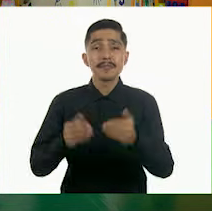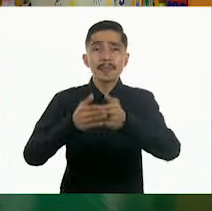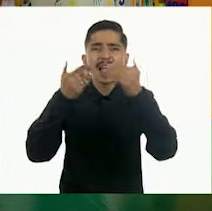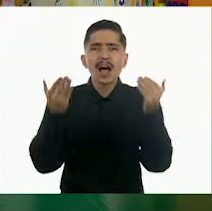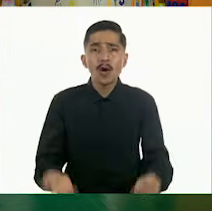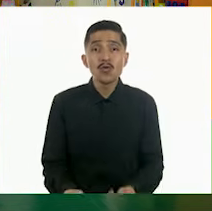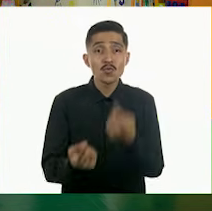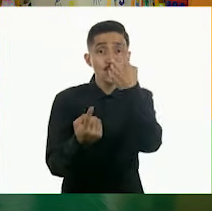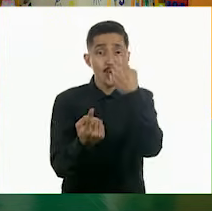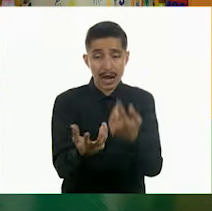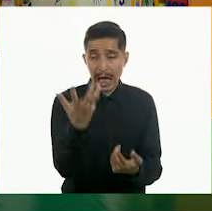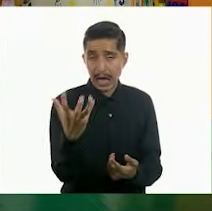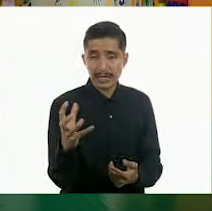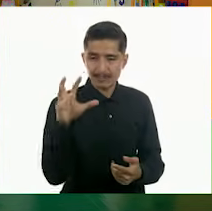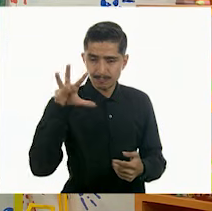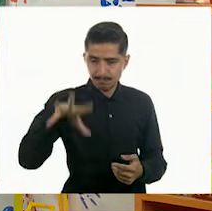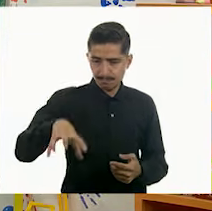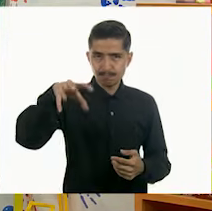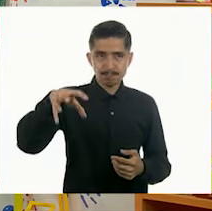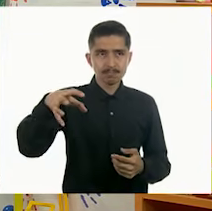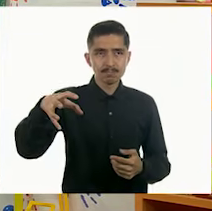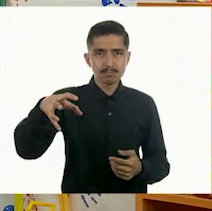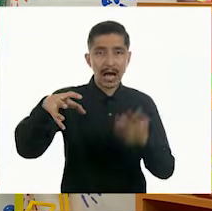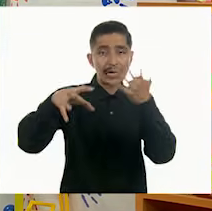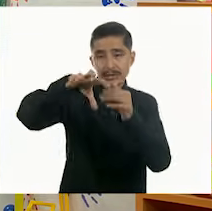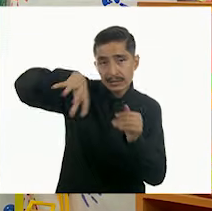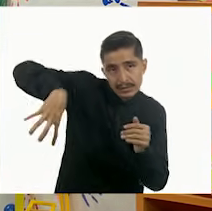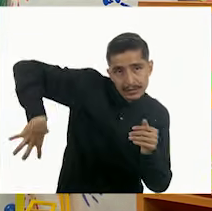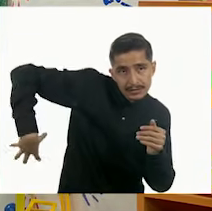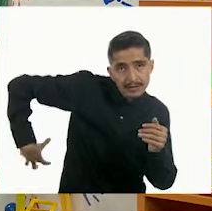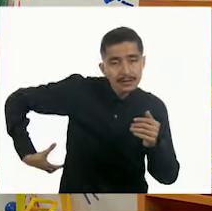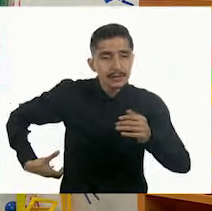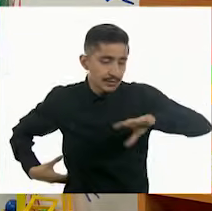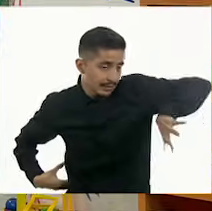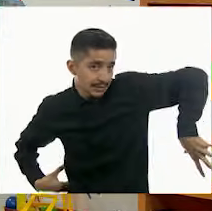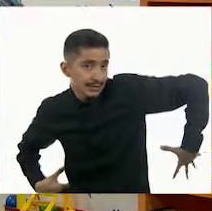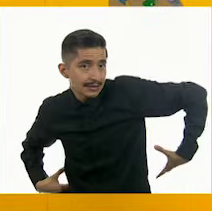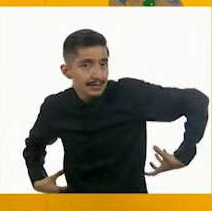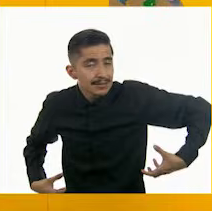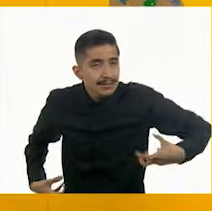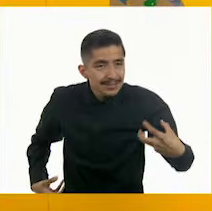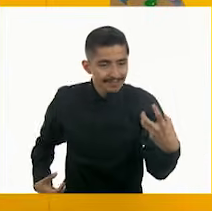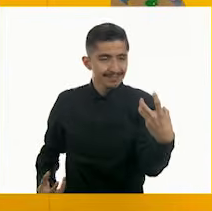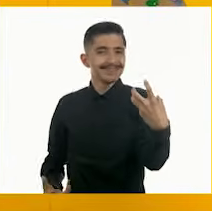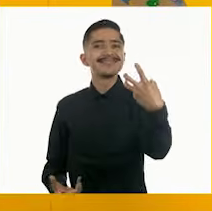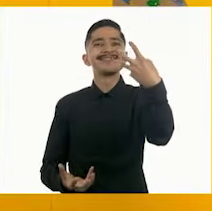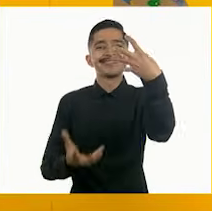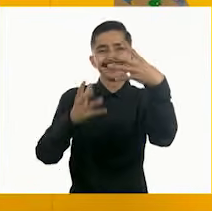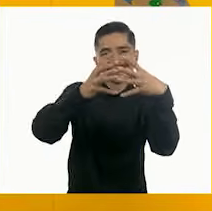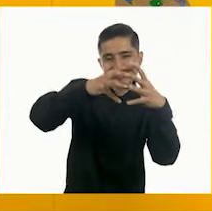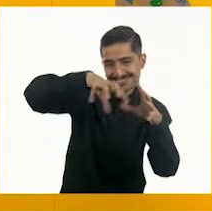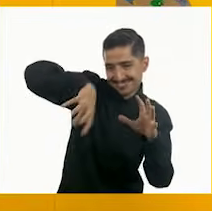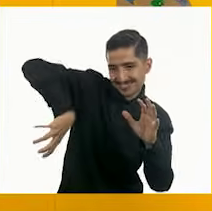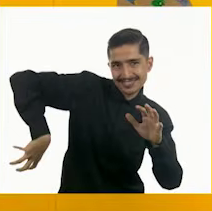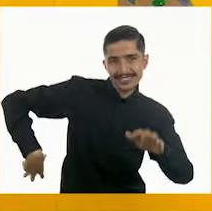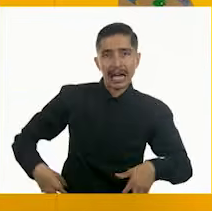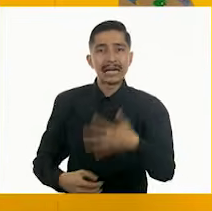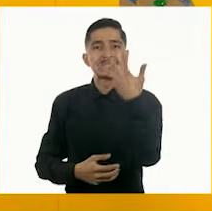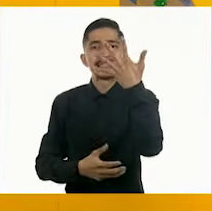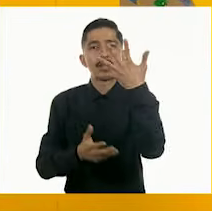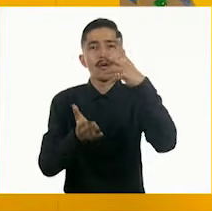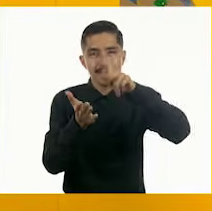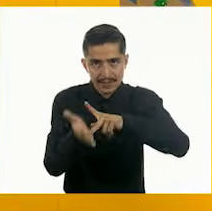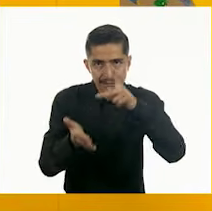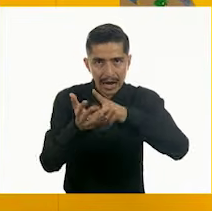Ahora con una mano lo voy a agarrar. Lo voy a pasar atrás y lo agarro con la otra para regresar al frente. Vamos a hacerlo cinco veces.